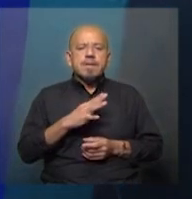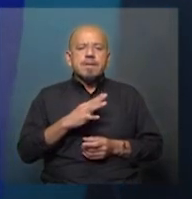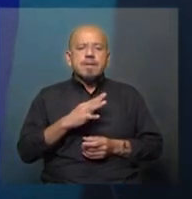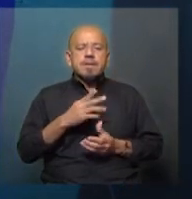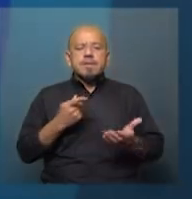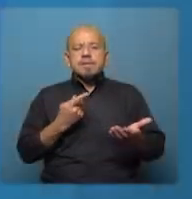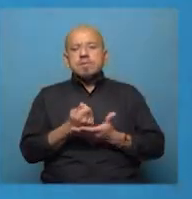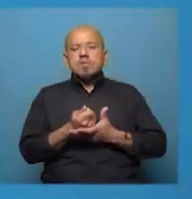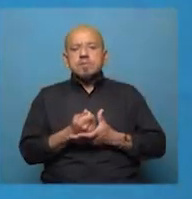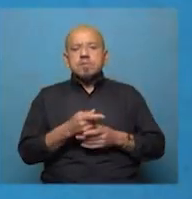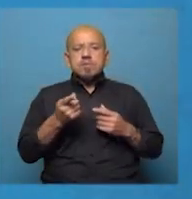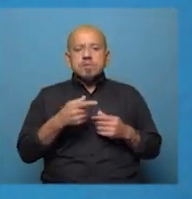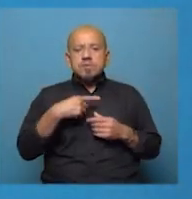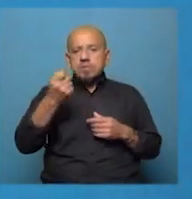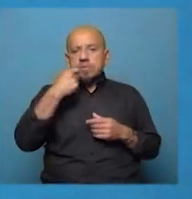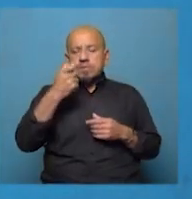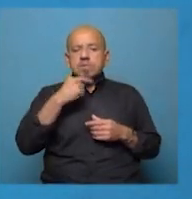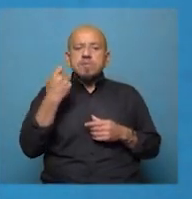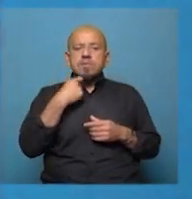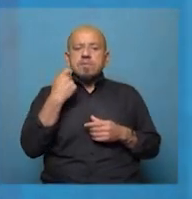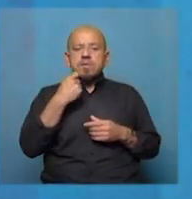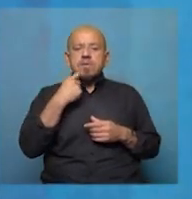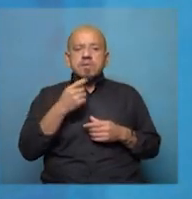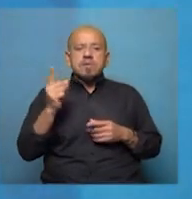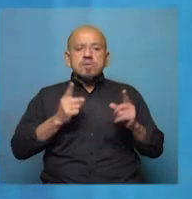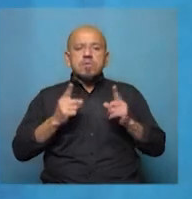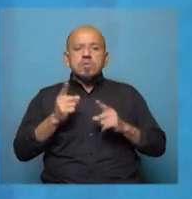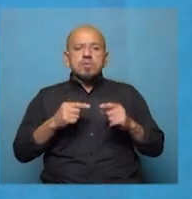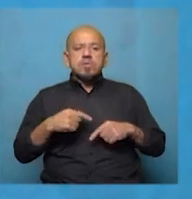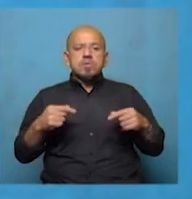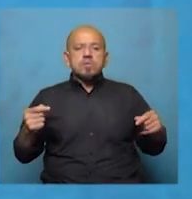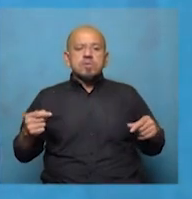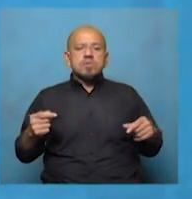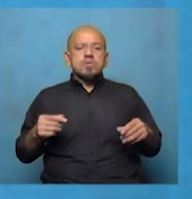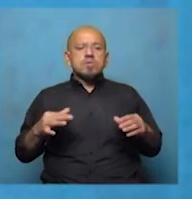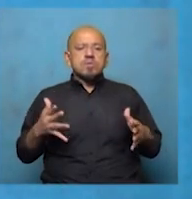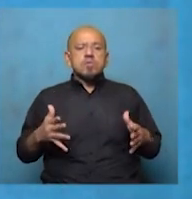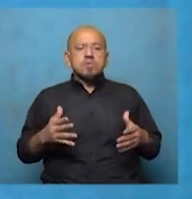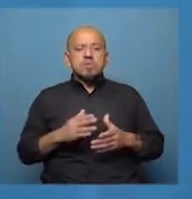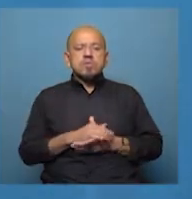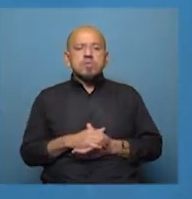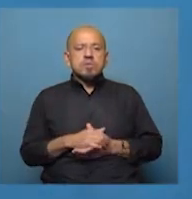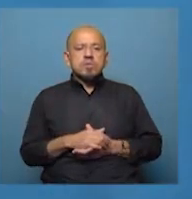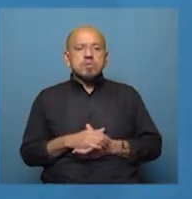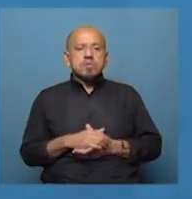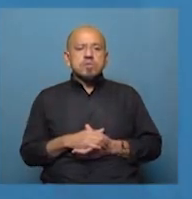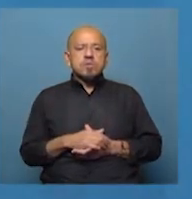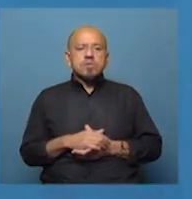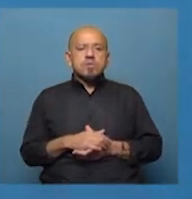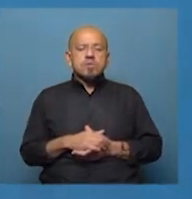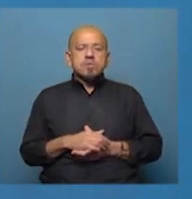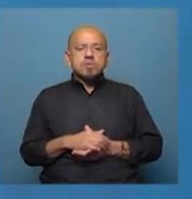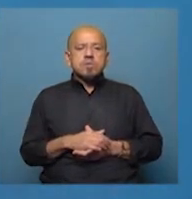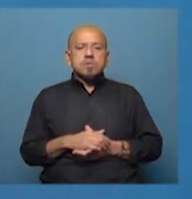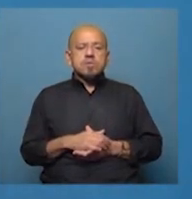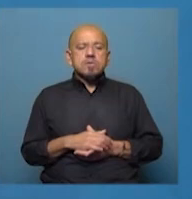de medicamentos y que si falta en algún lugar es por un tema de distribución de mala distribución có Tom ese argumento sí es la negación del problema